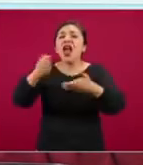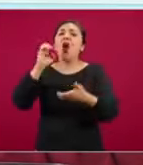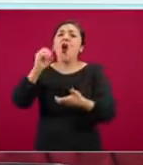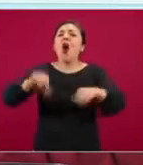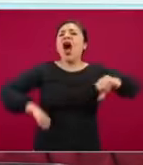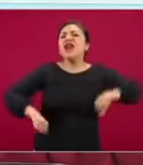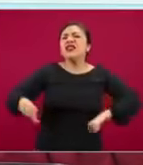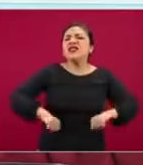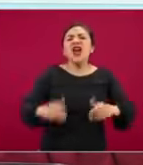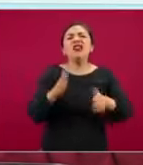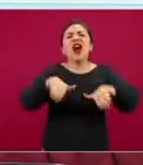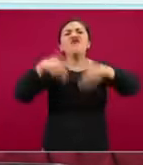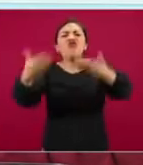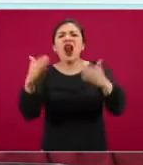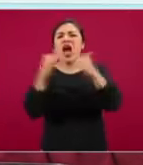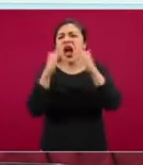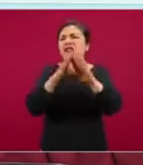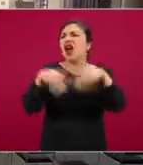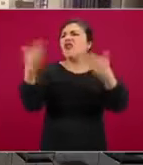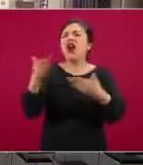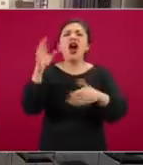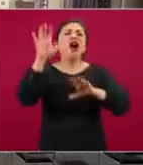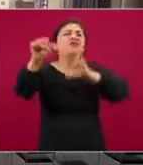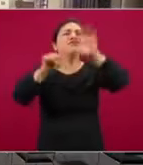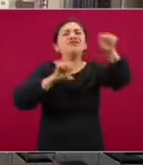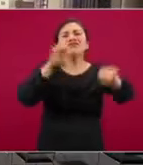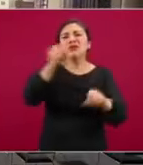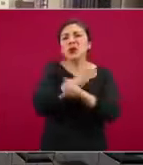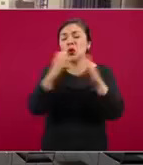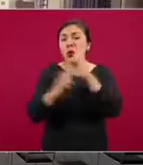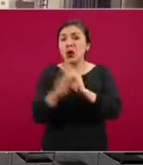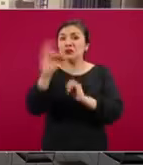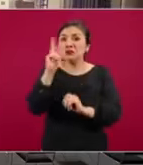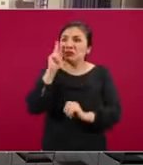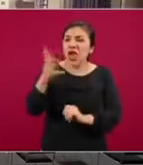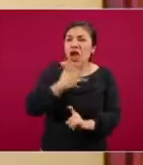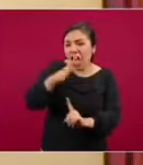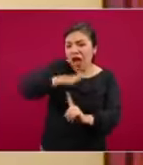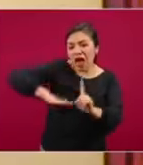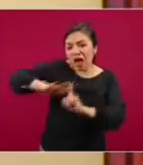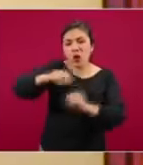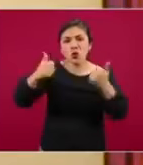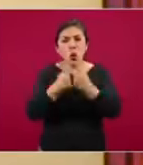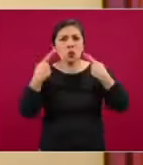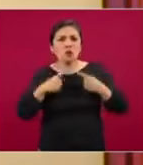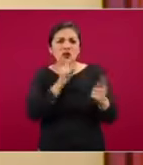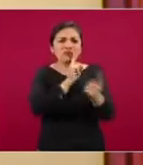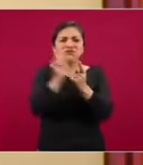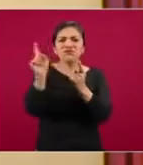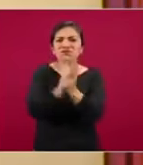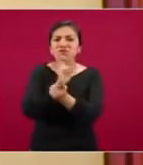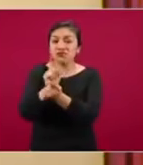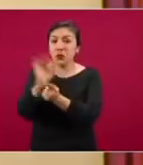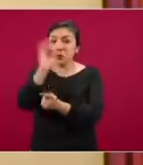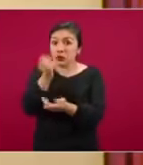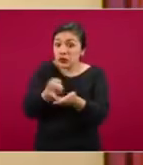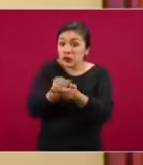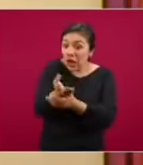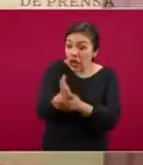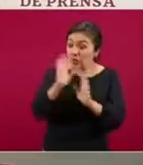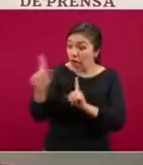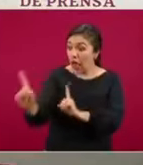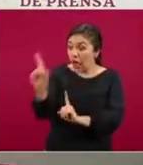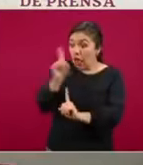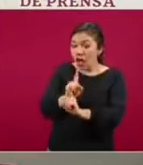realizando actividades fuera de casa. Si hemos estado en un ambiente en donde hemos interactuado con personas, cada vez que salgamos de ese